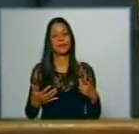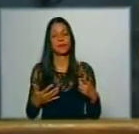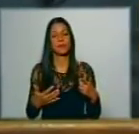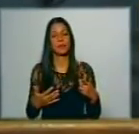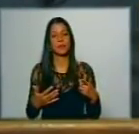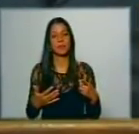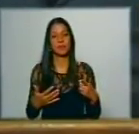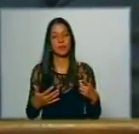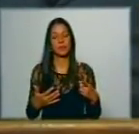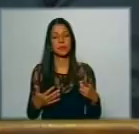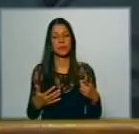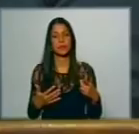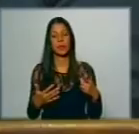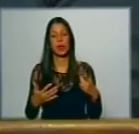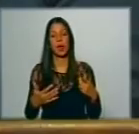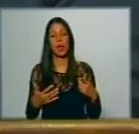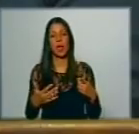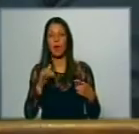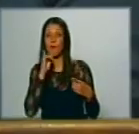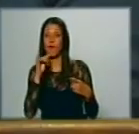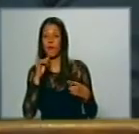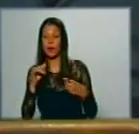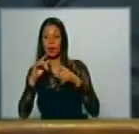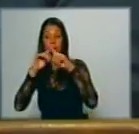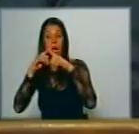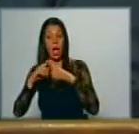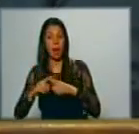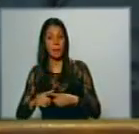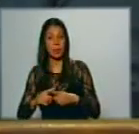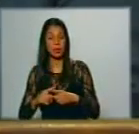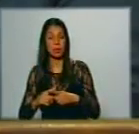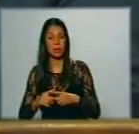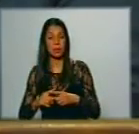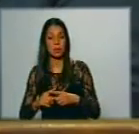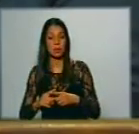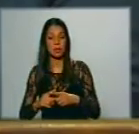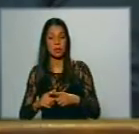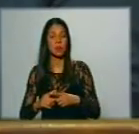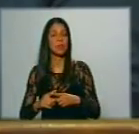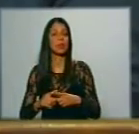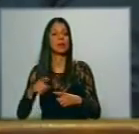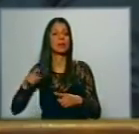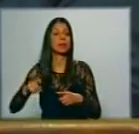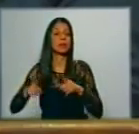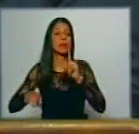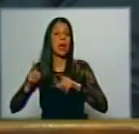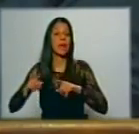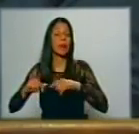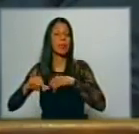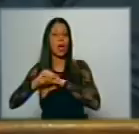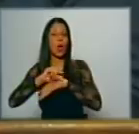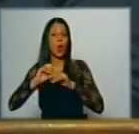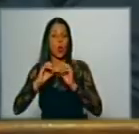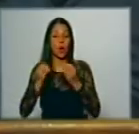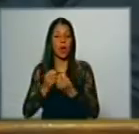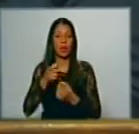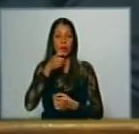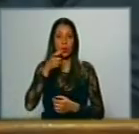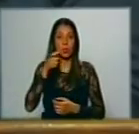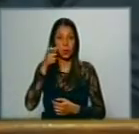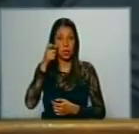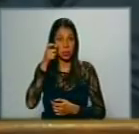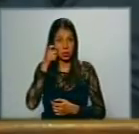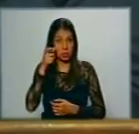las administradas y administrados, bien a requerimientos del órgano actuante o recabado